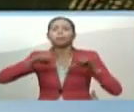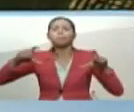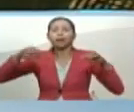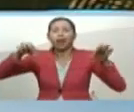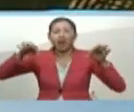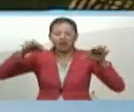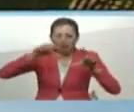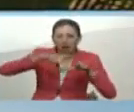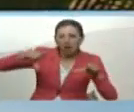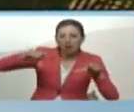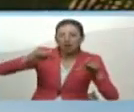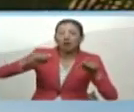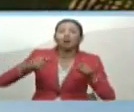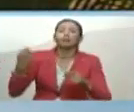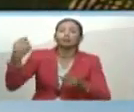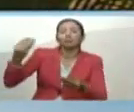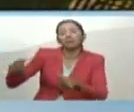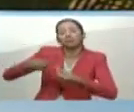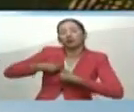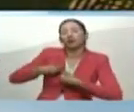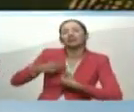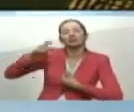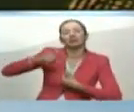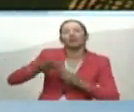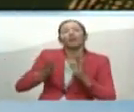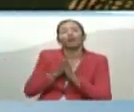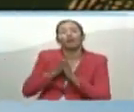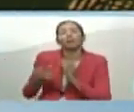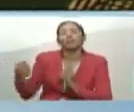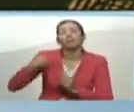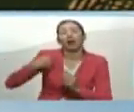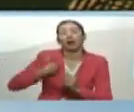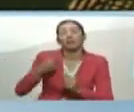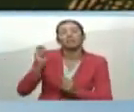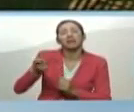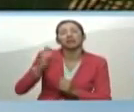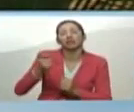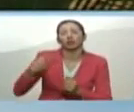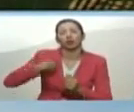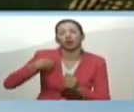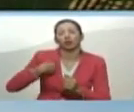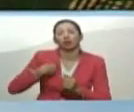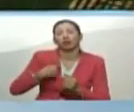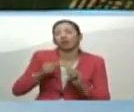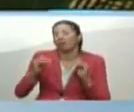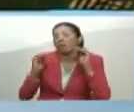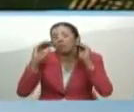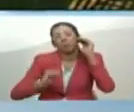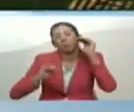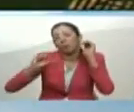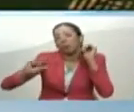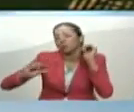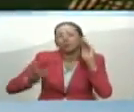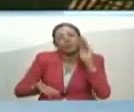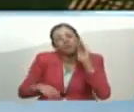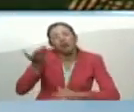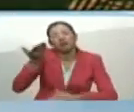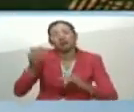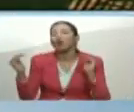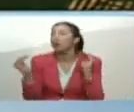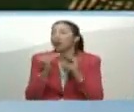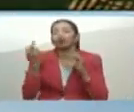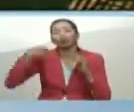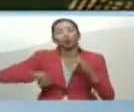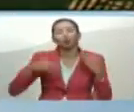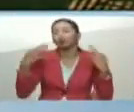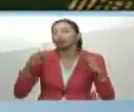mínimo. Urbano, como se llamaba entonces. Esa propuesta vino recurrente de varios lugares del país. Pero a mí me impresionó mucho el